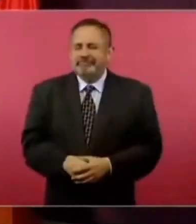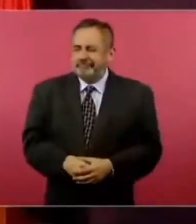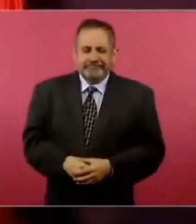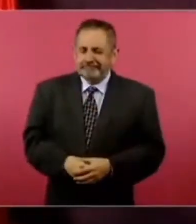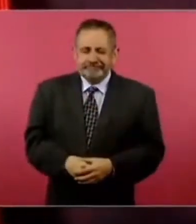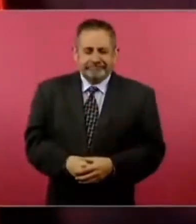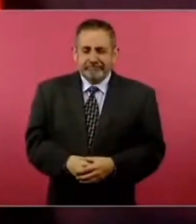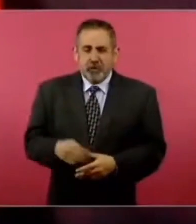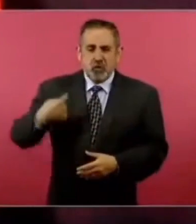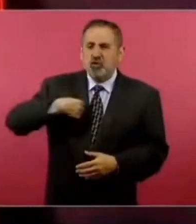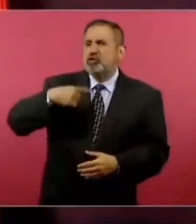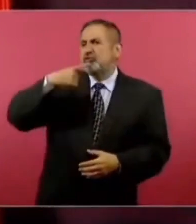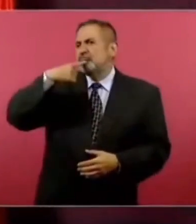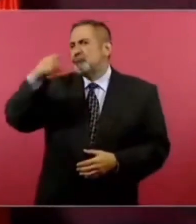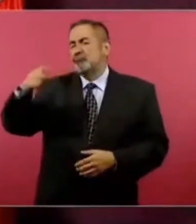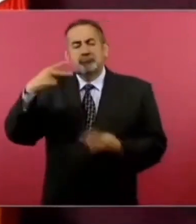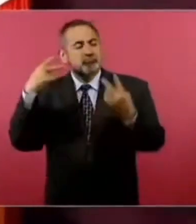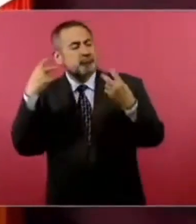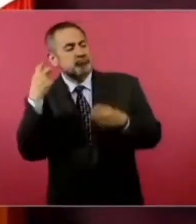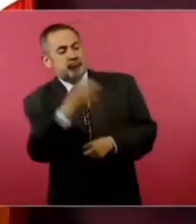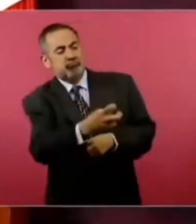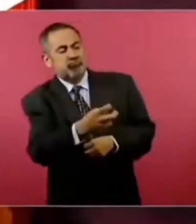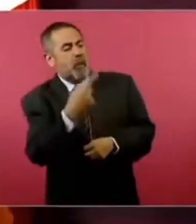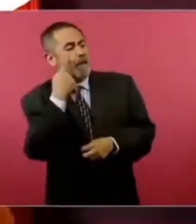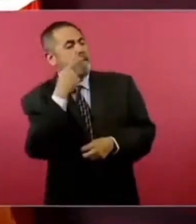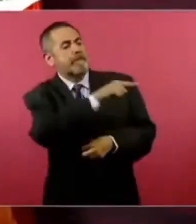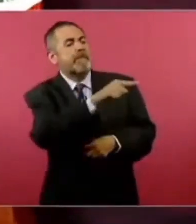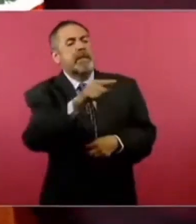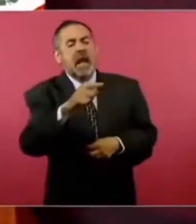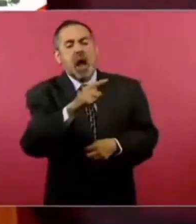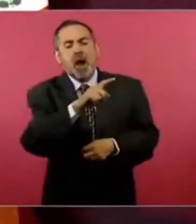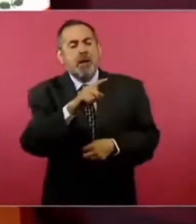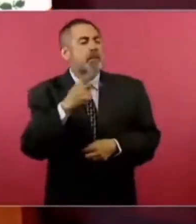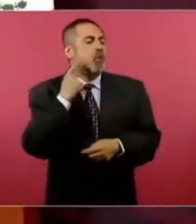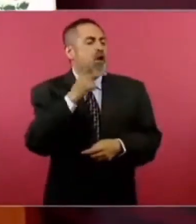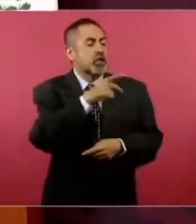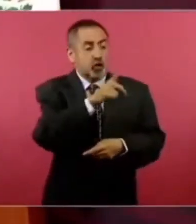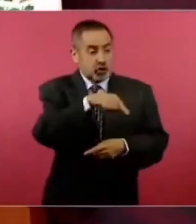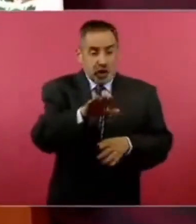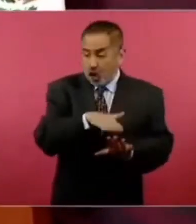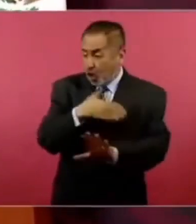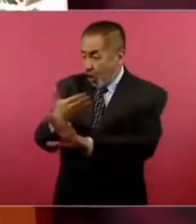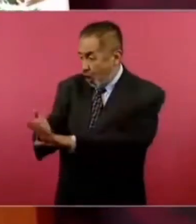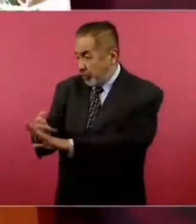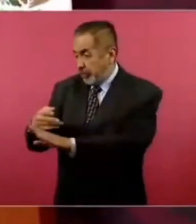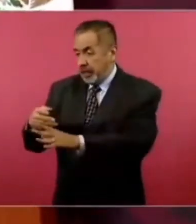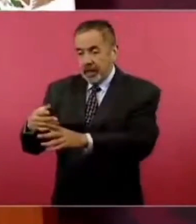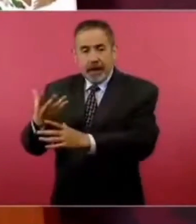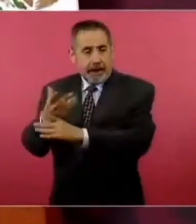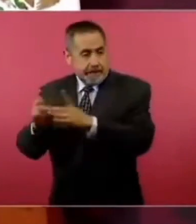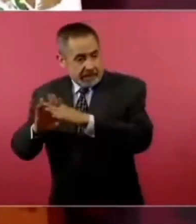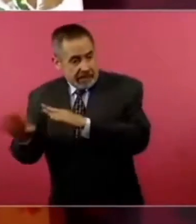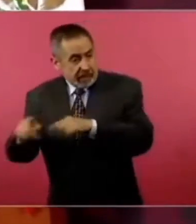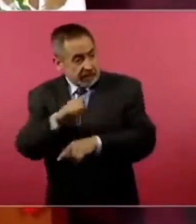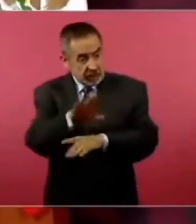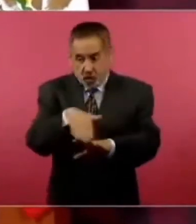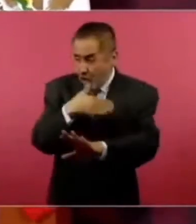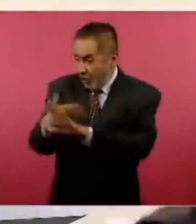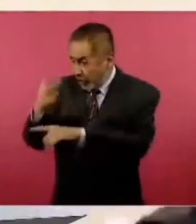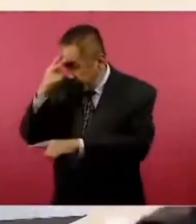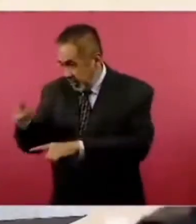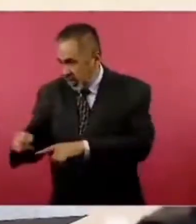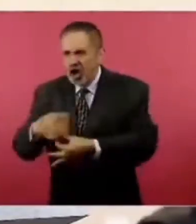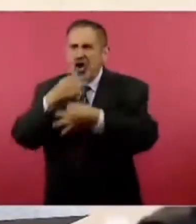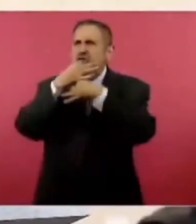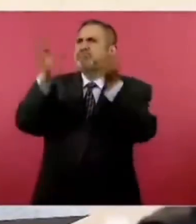denunciando a todos esos políticos antimigrantes anti mexicanos el